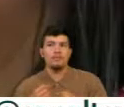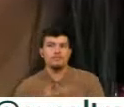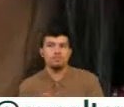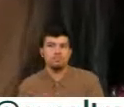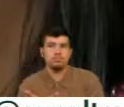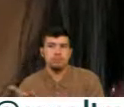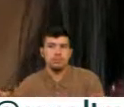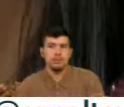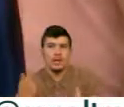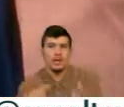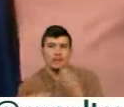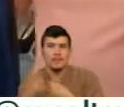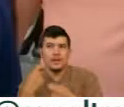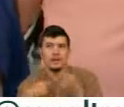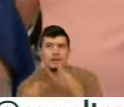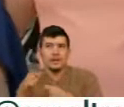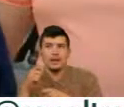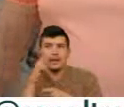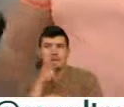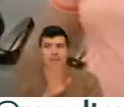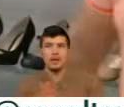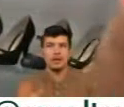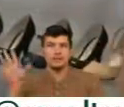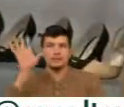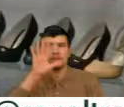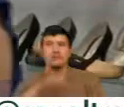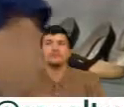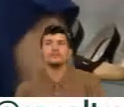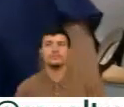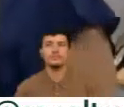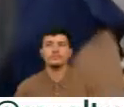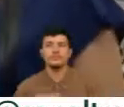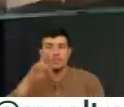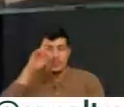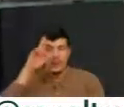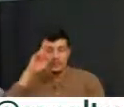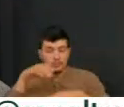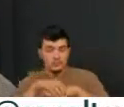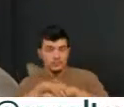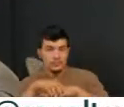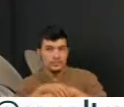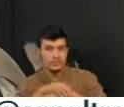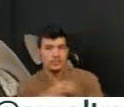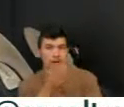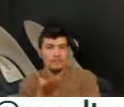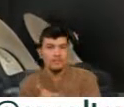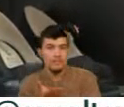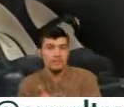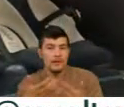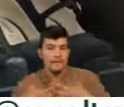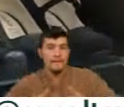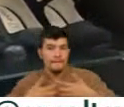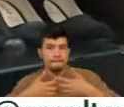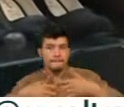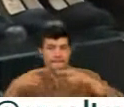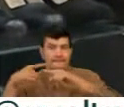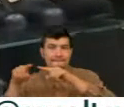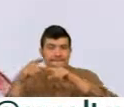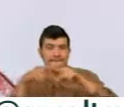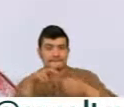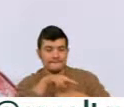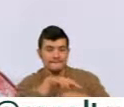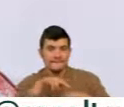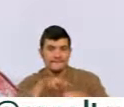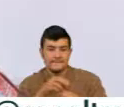productos el mercado nacional es así como en el sector del calzado existen propuestas para surtir a otras regiones del país